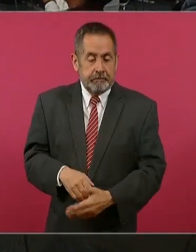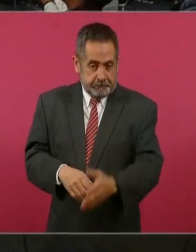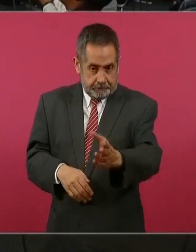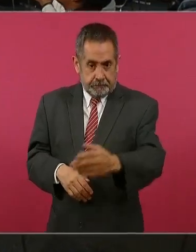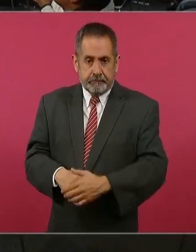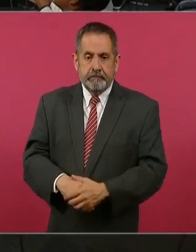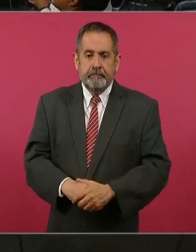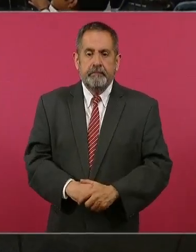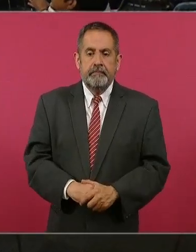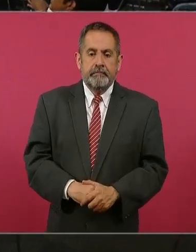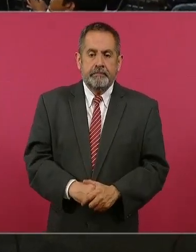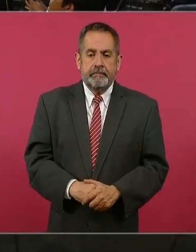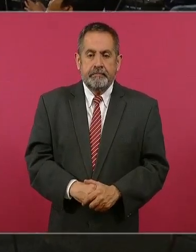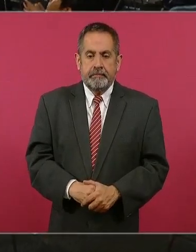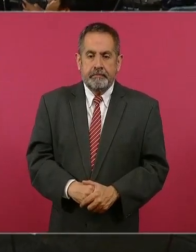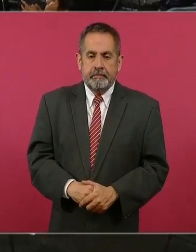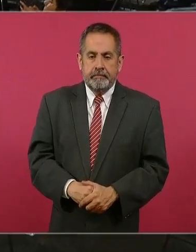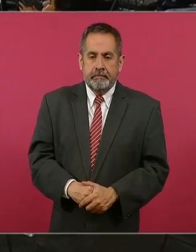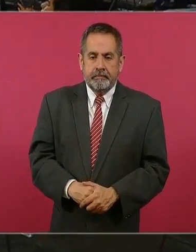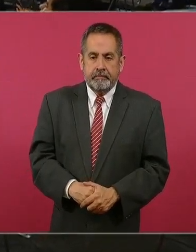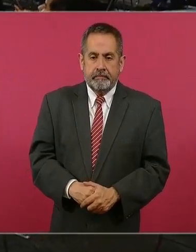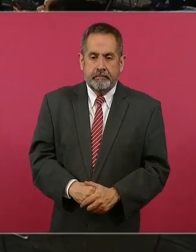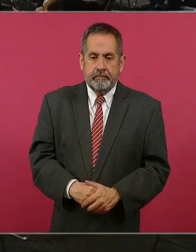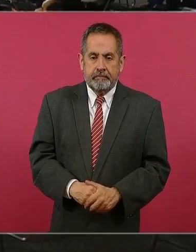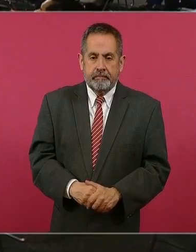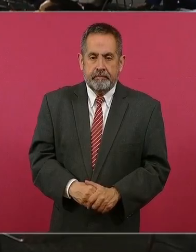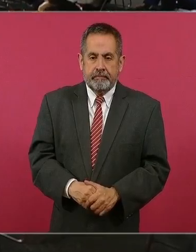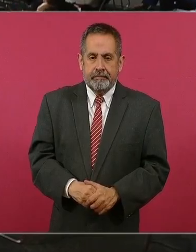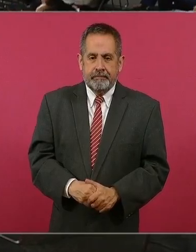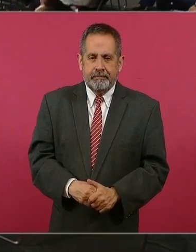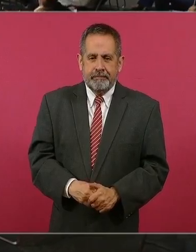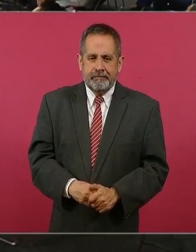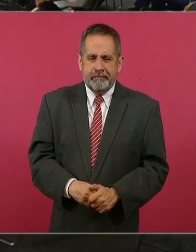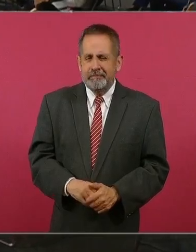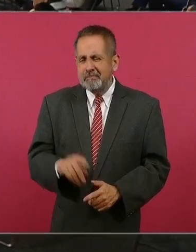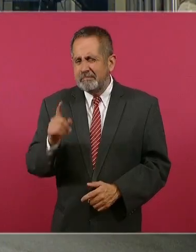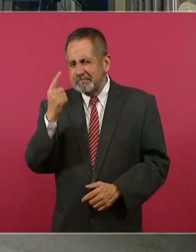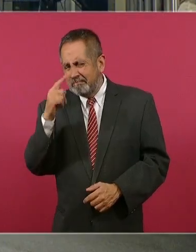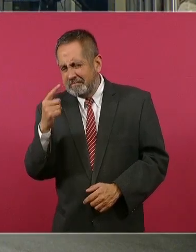Vámonos aquí, corrido. No, ¿para qué?